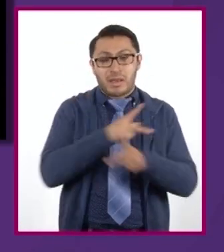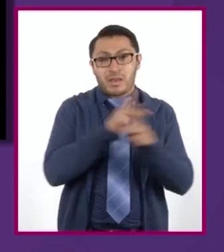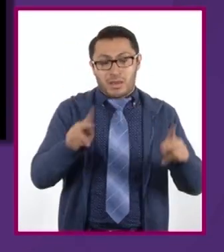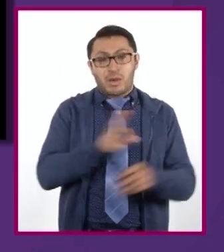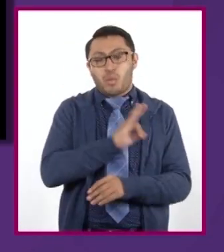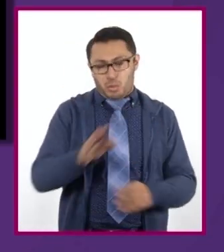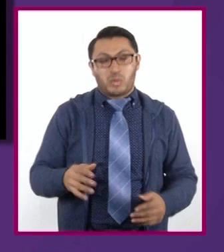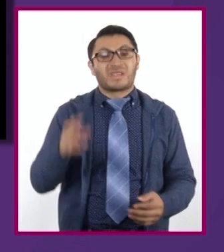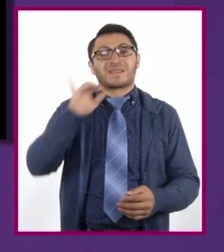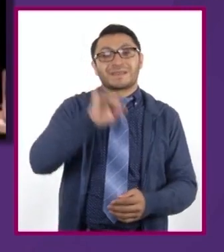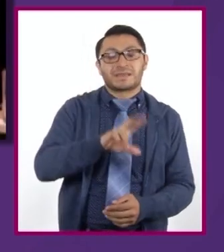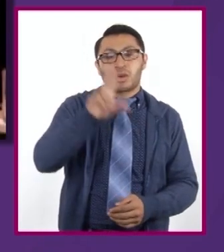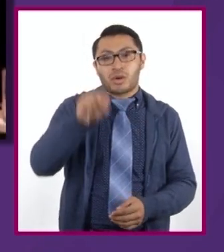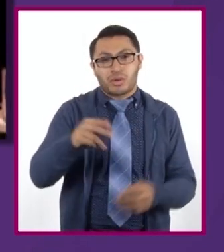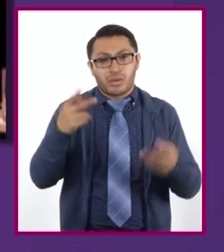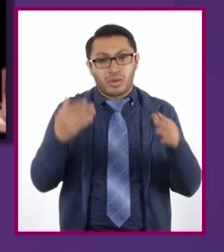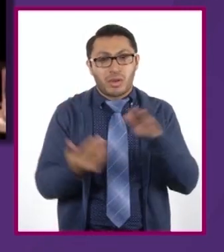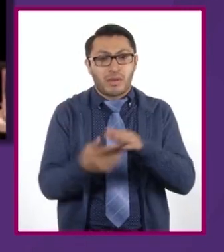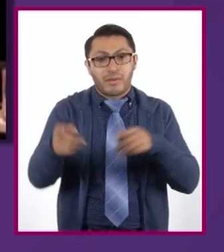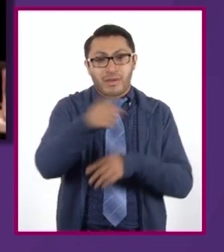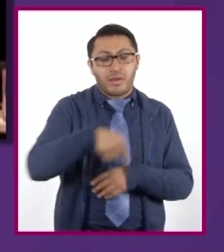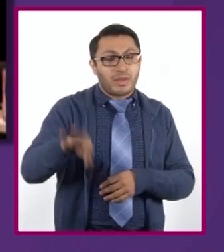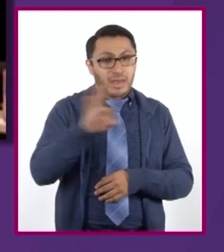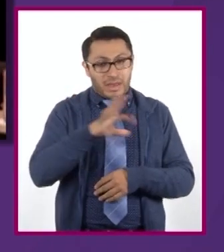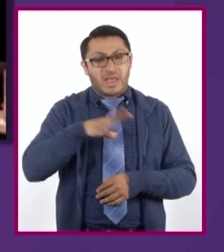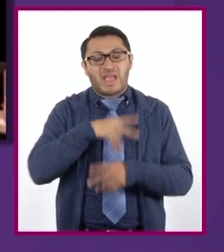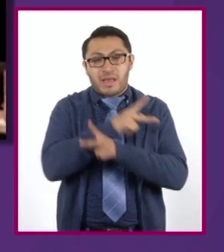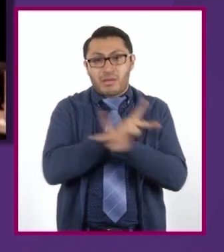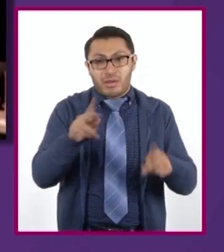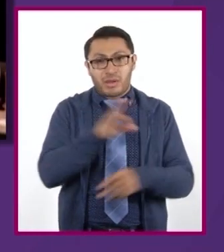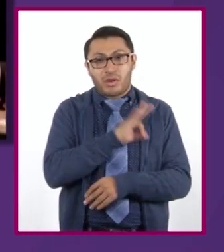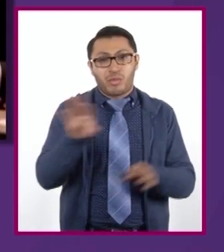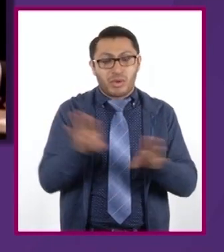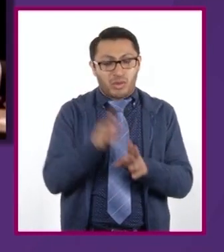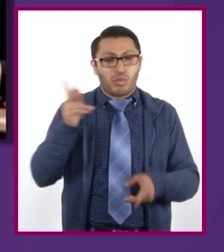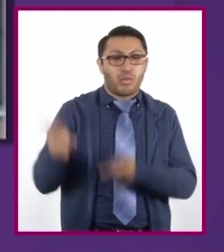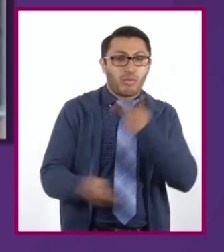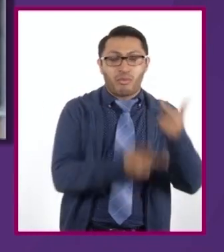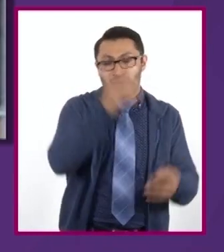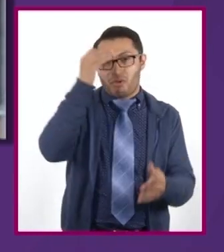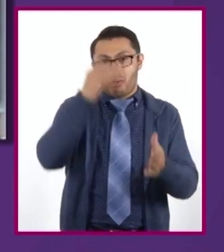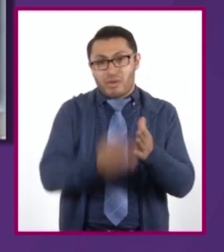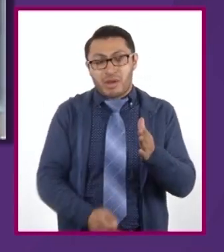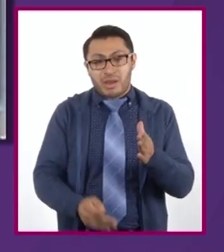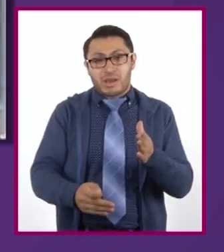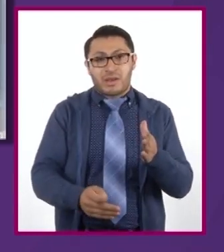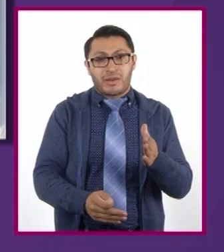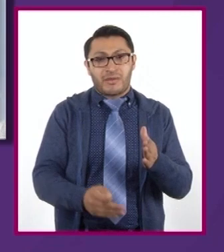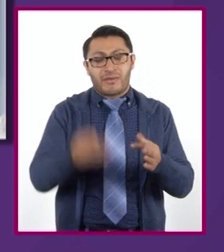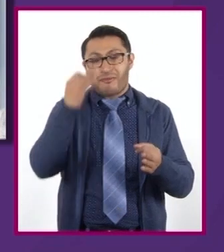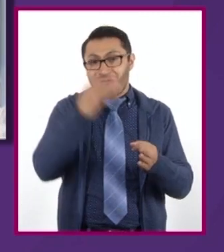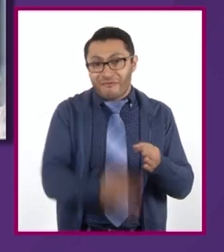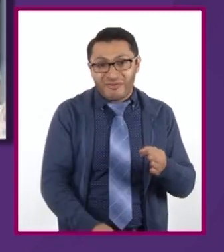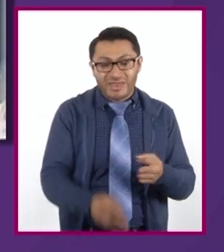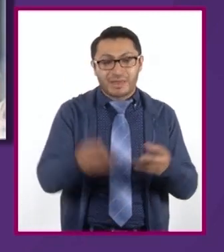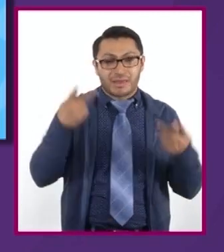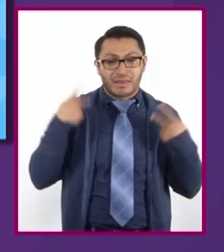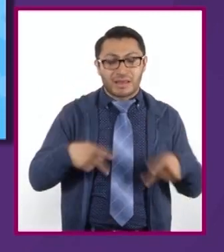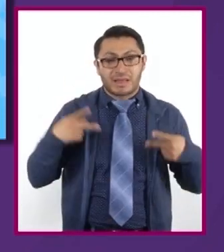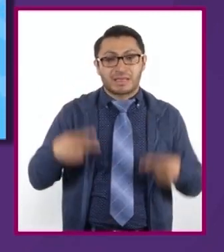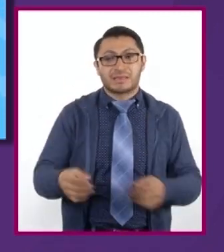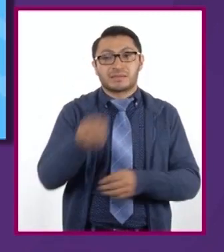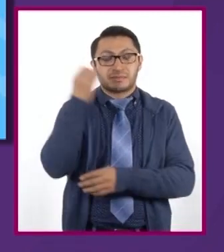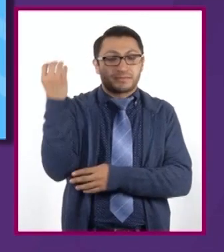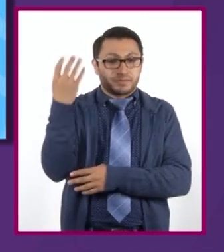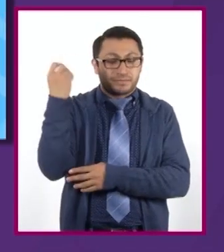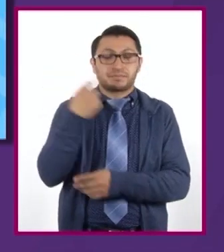no en una mesa redonda. Si hay público, este puede hacer preguntas al final de la exposición de los participantes.